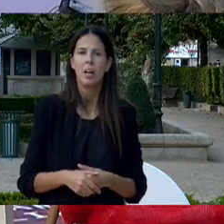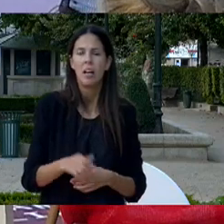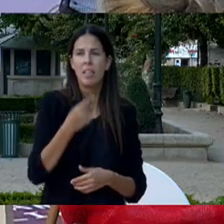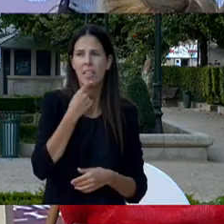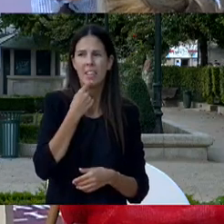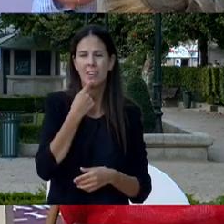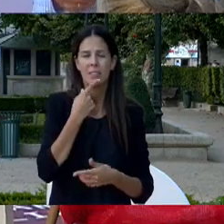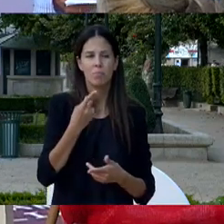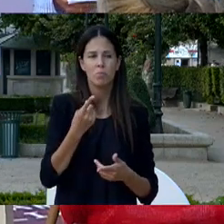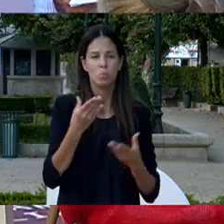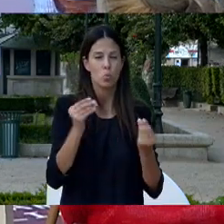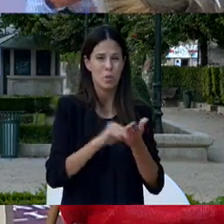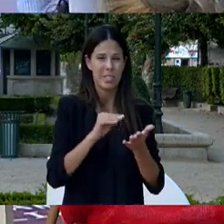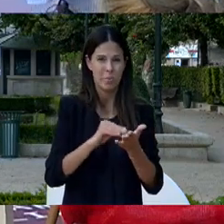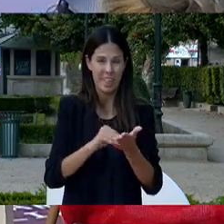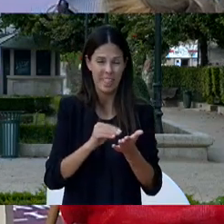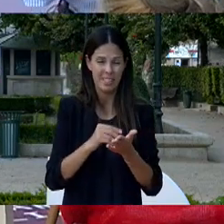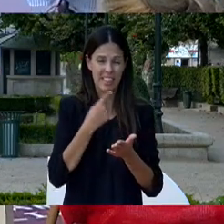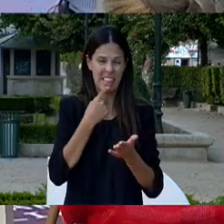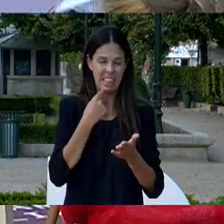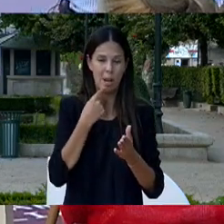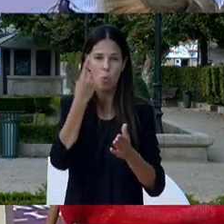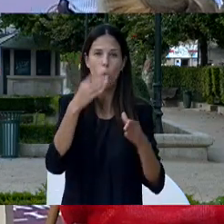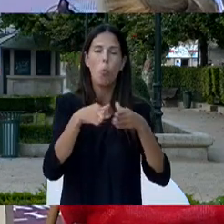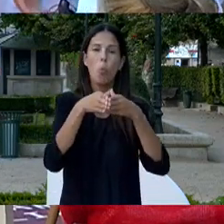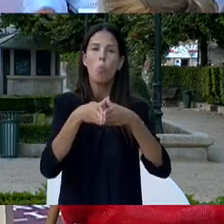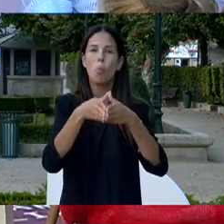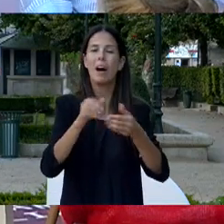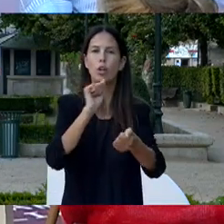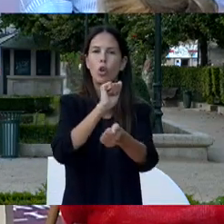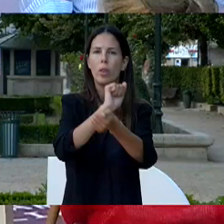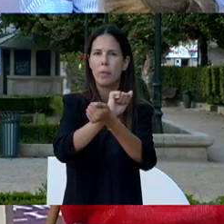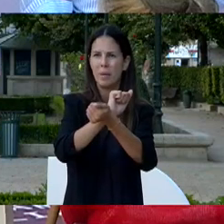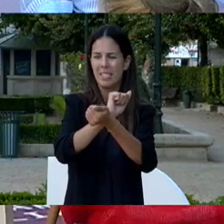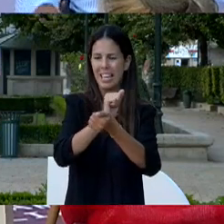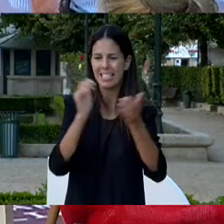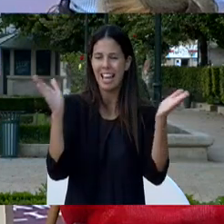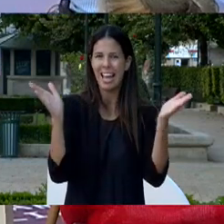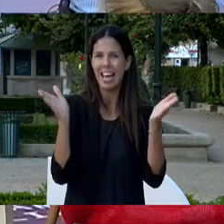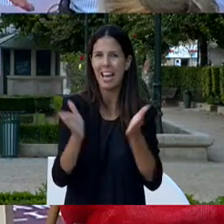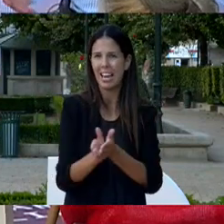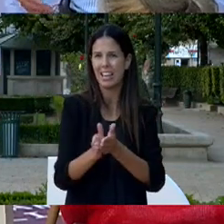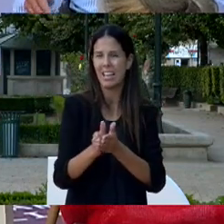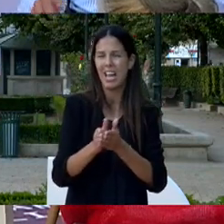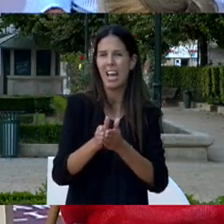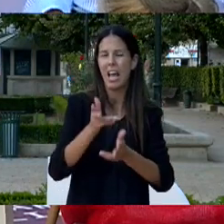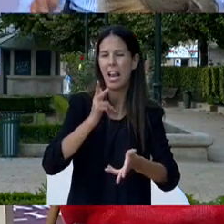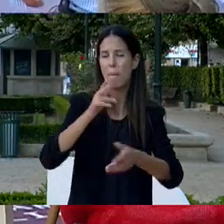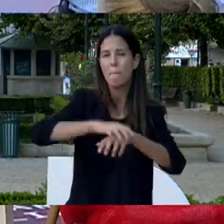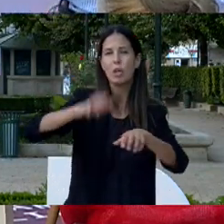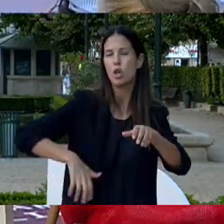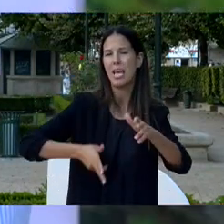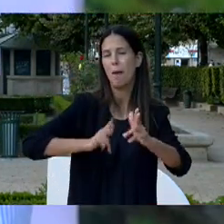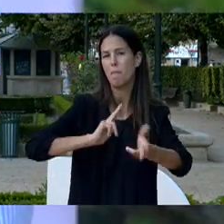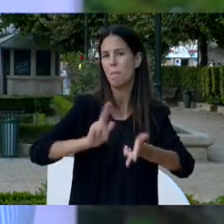absolutas, porque como, por exemplo, había un barco de presos o Upamendi aí na ría, que eran vascos a maior parte